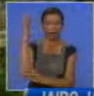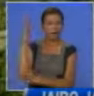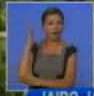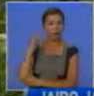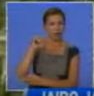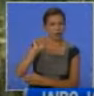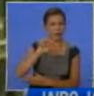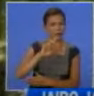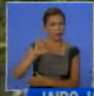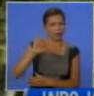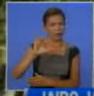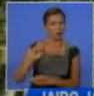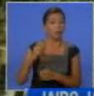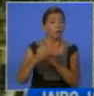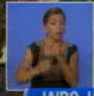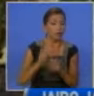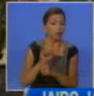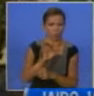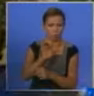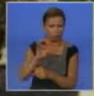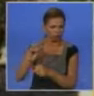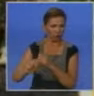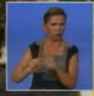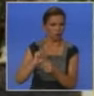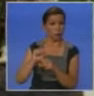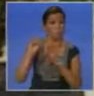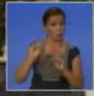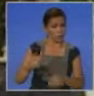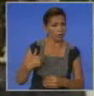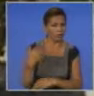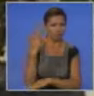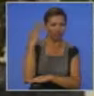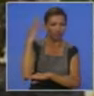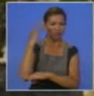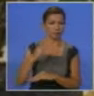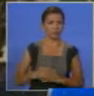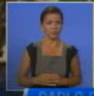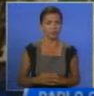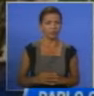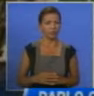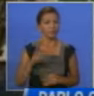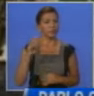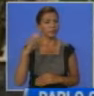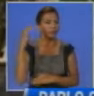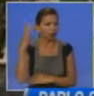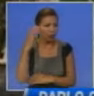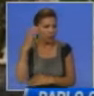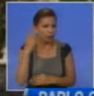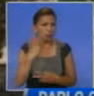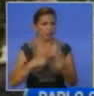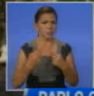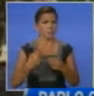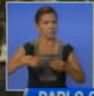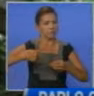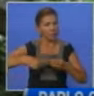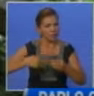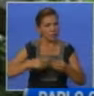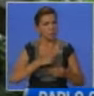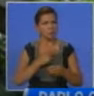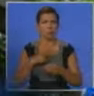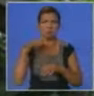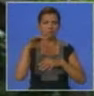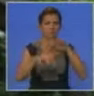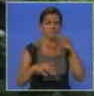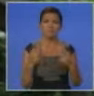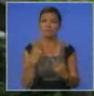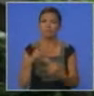de 800 años de existencia. Del bosque visitado por gente de Colombia, gente de Quito, de las universidades.